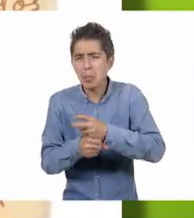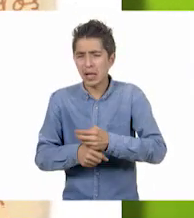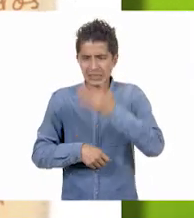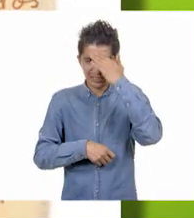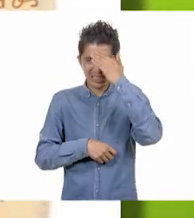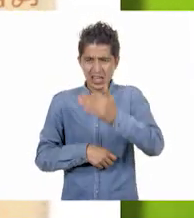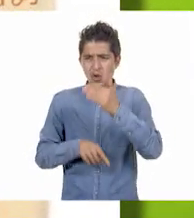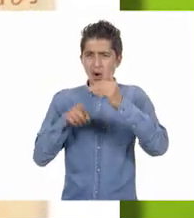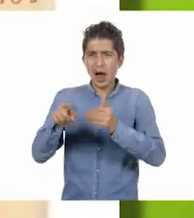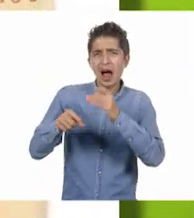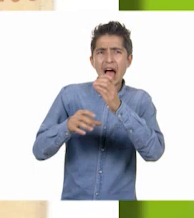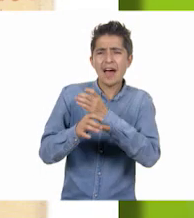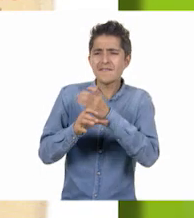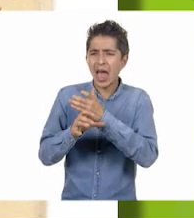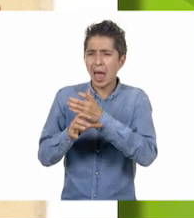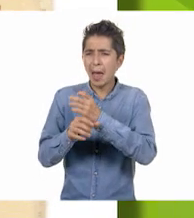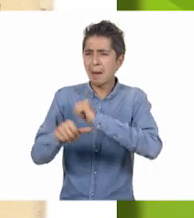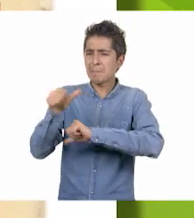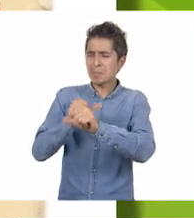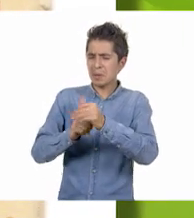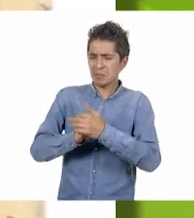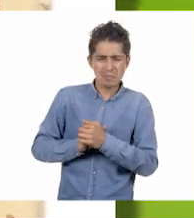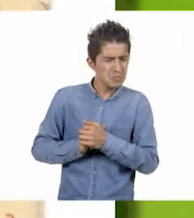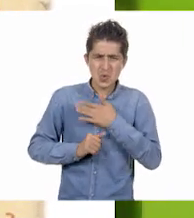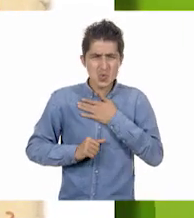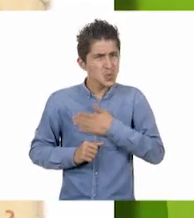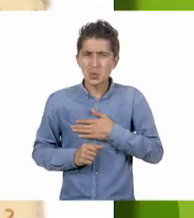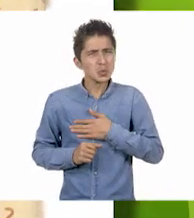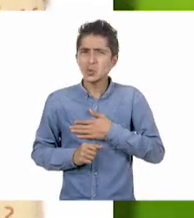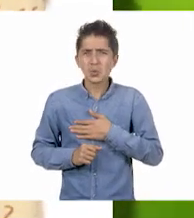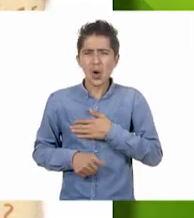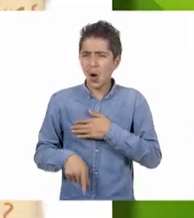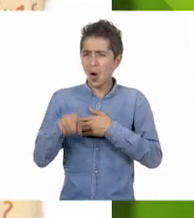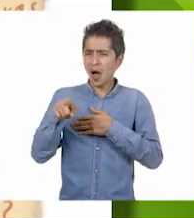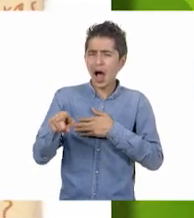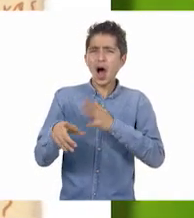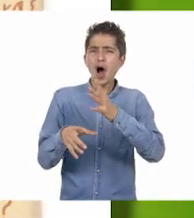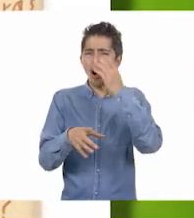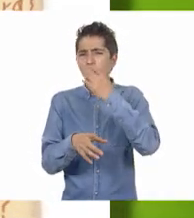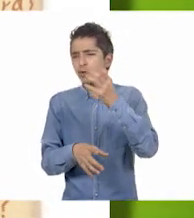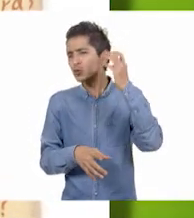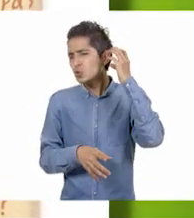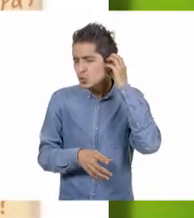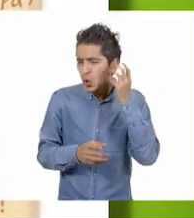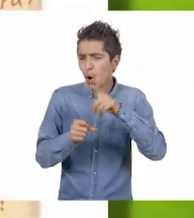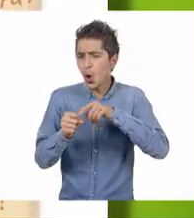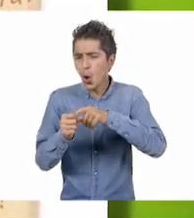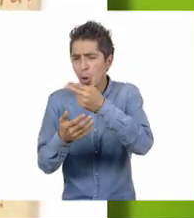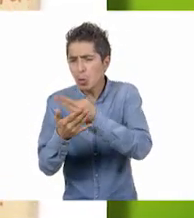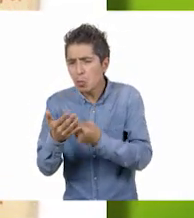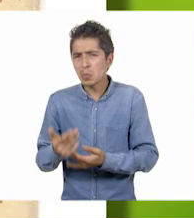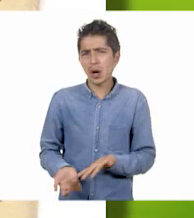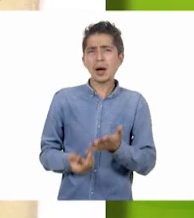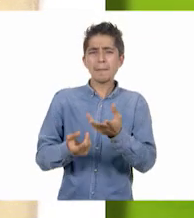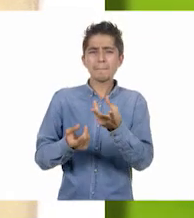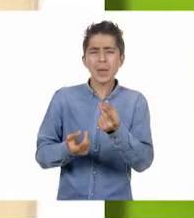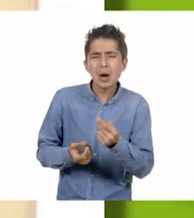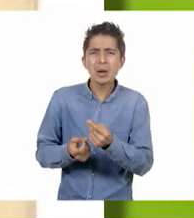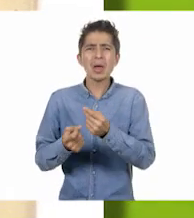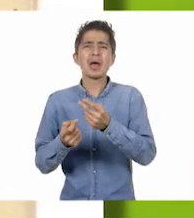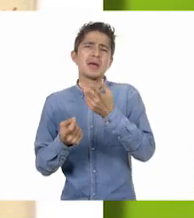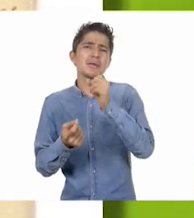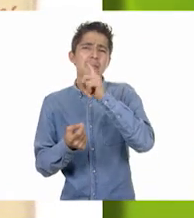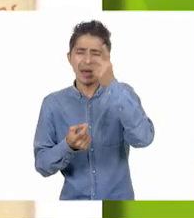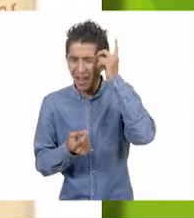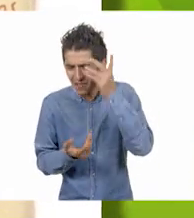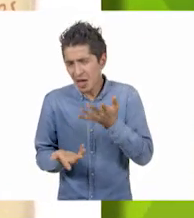señor Crayón Café. No es justo que él se lleve todos los osos, ponis y cachorros, mientras que lo único